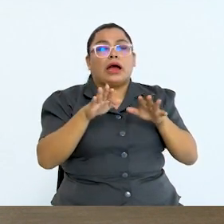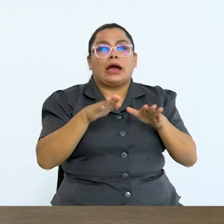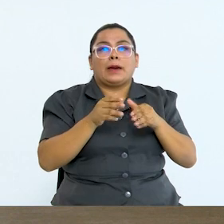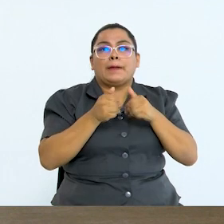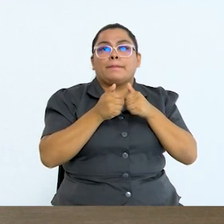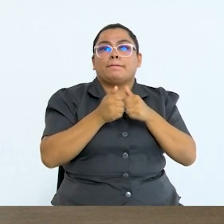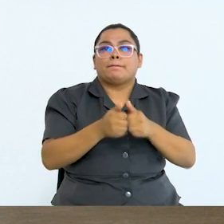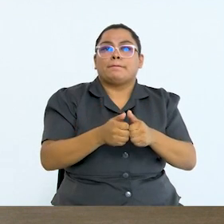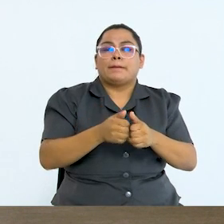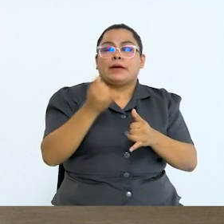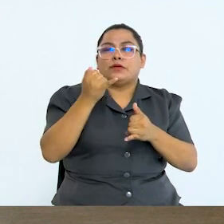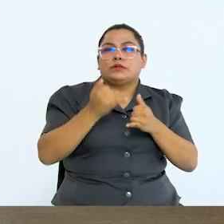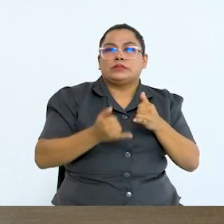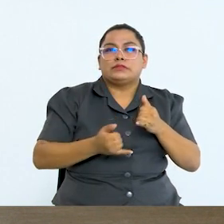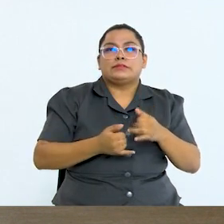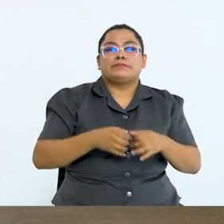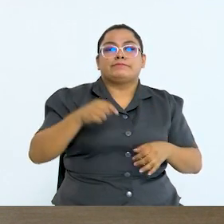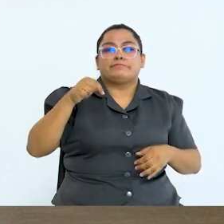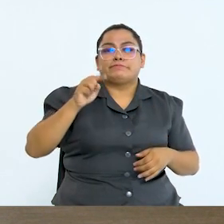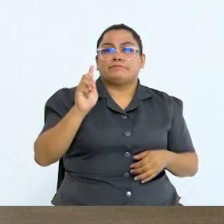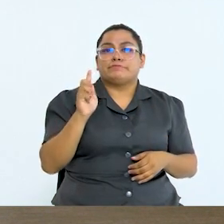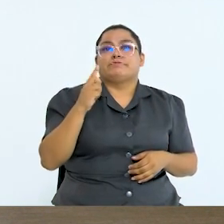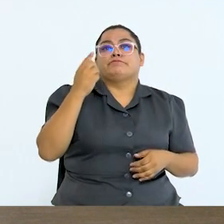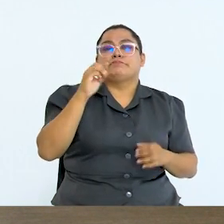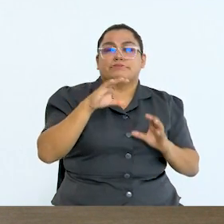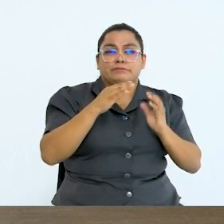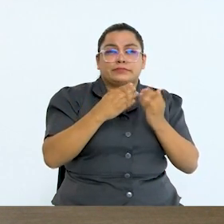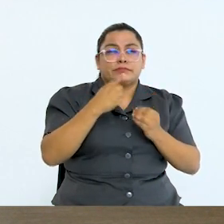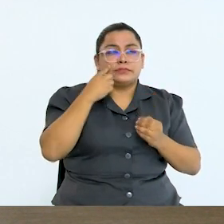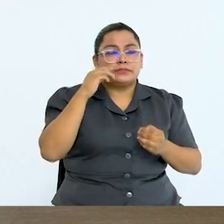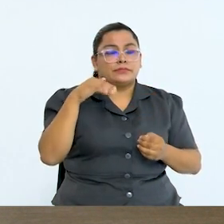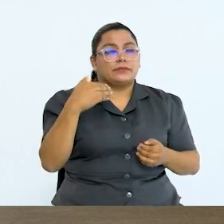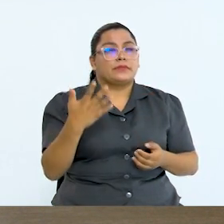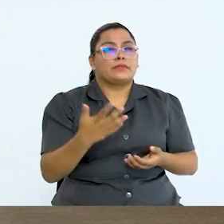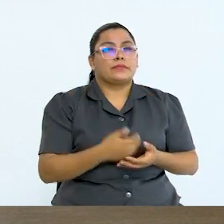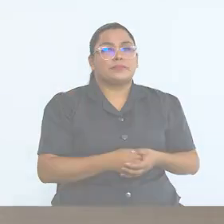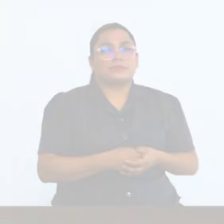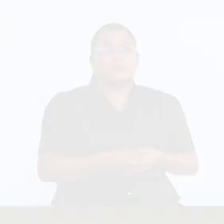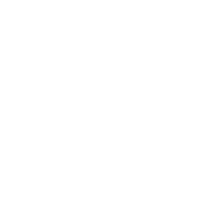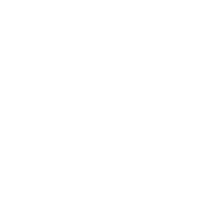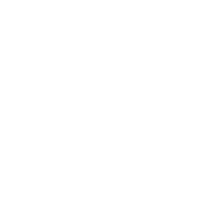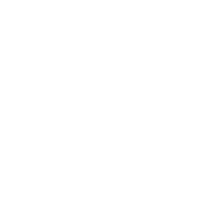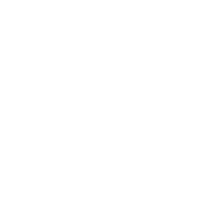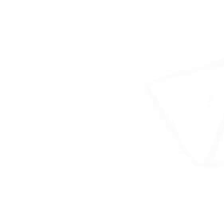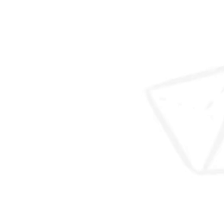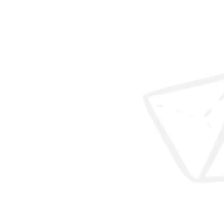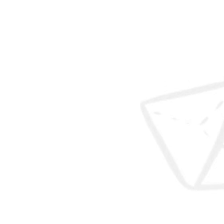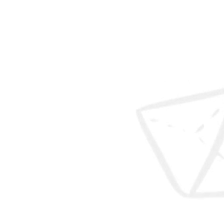Gracias por habernos acompañado hasta el final en este primer webinar. Nos vemos a la próxima.